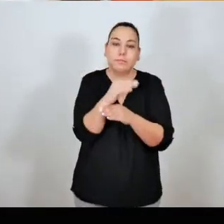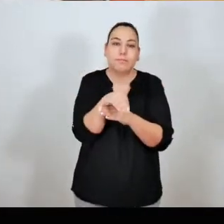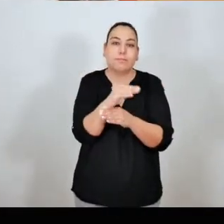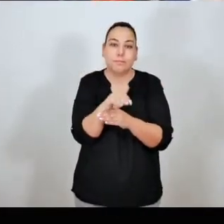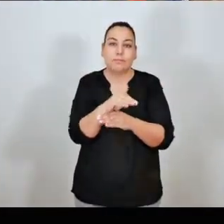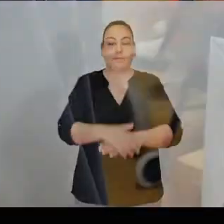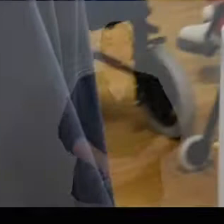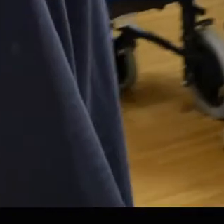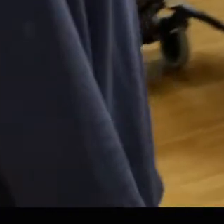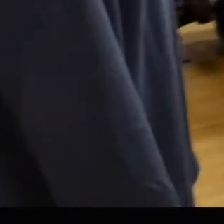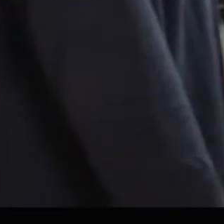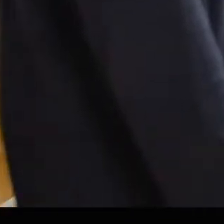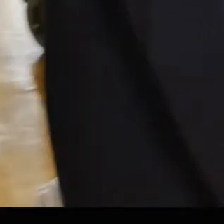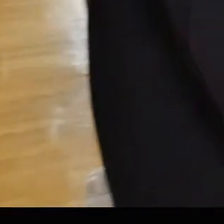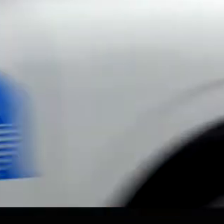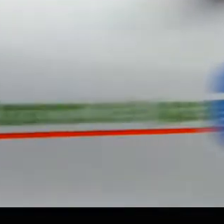Asturias.